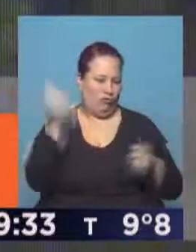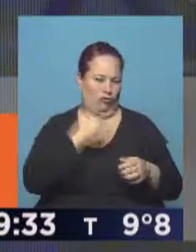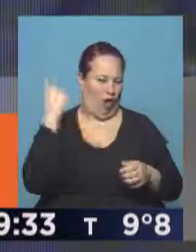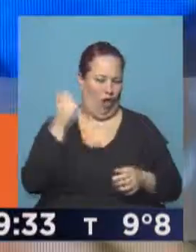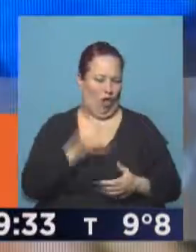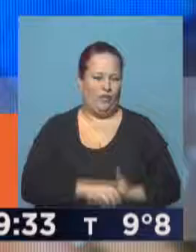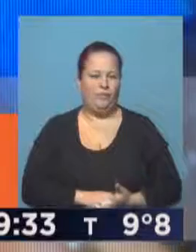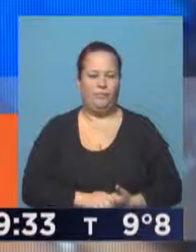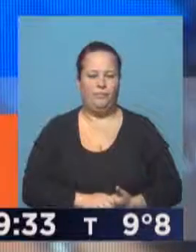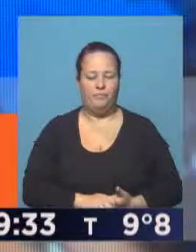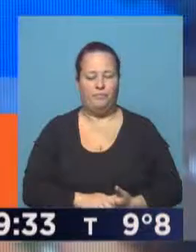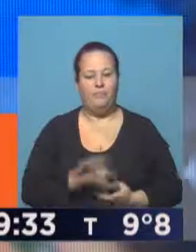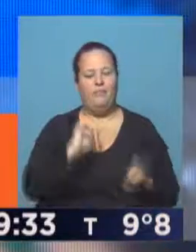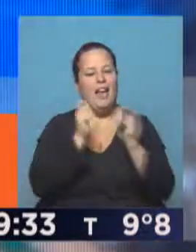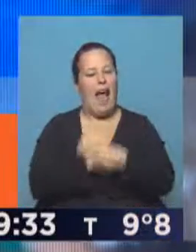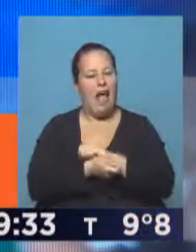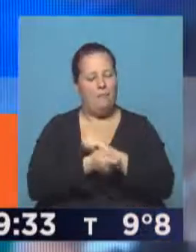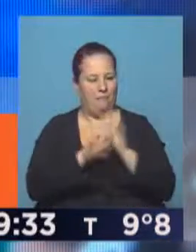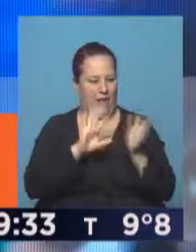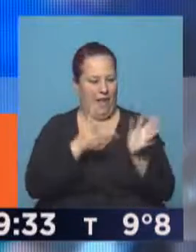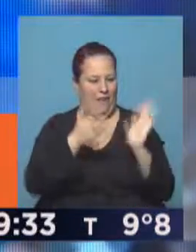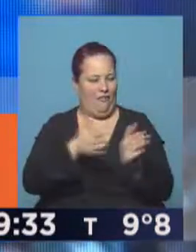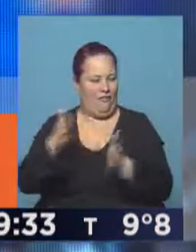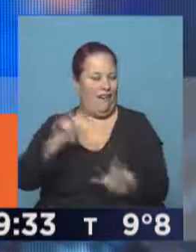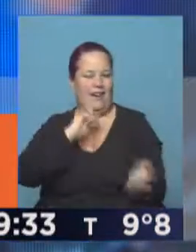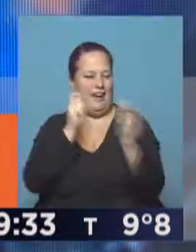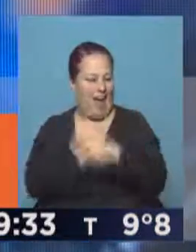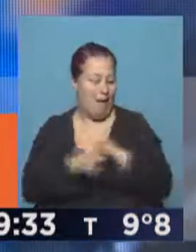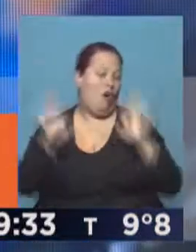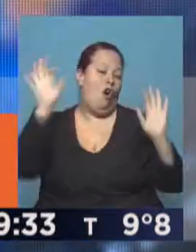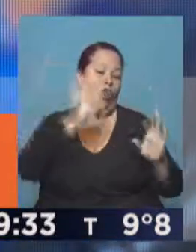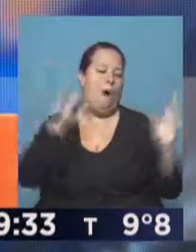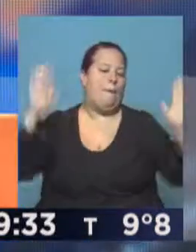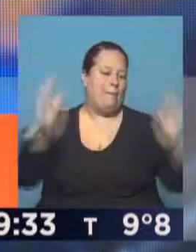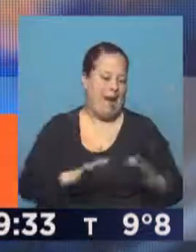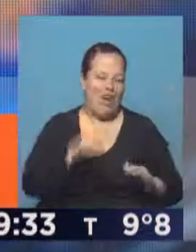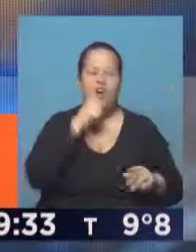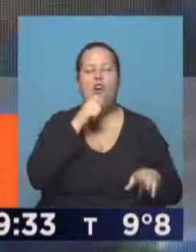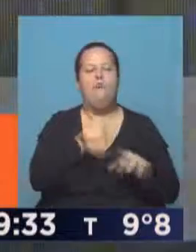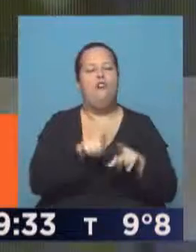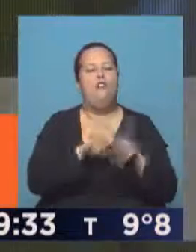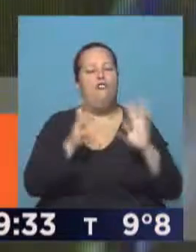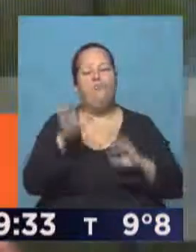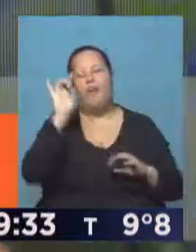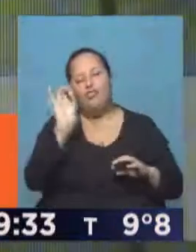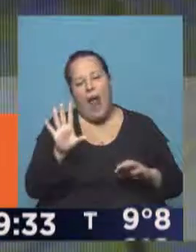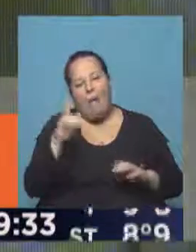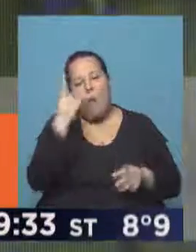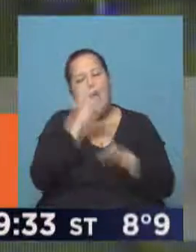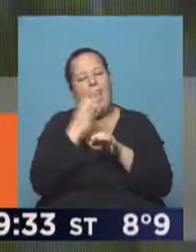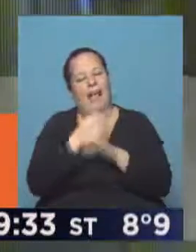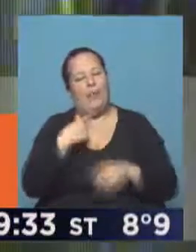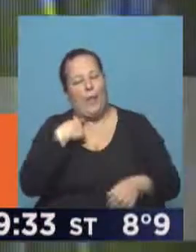colectivo que invierte el orden o por lo menos lo reduce, ¿no? Como si hubiera solamente un tipo de